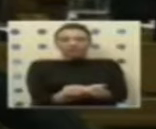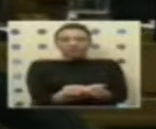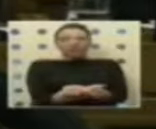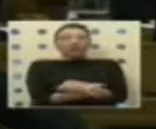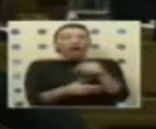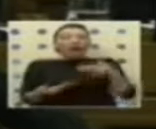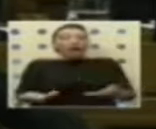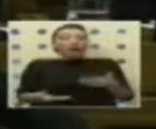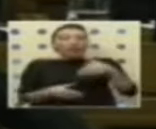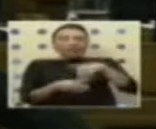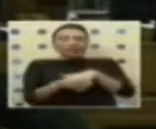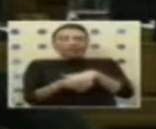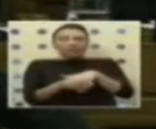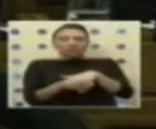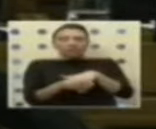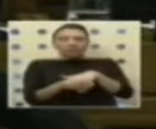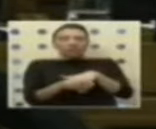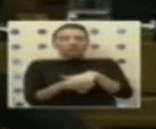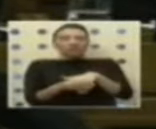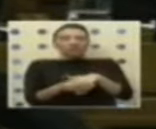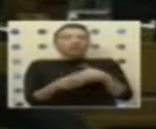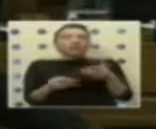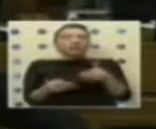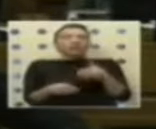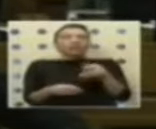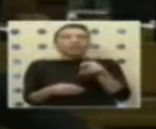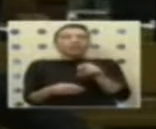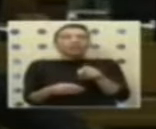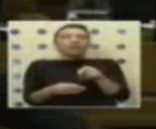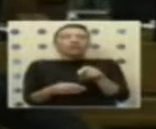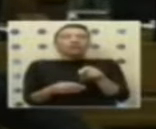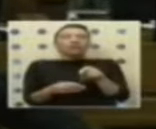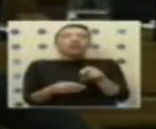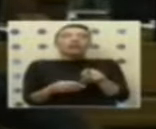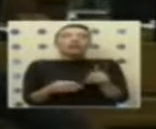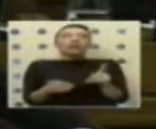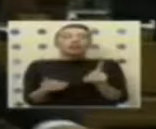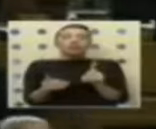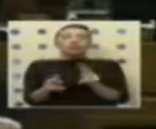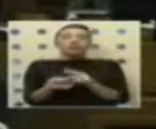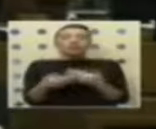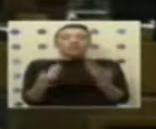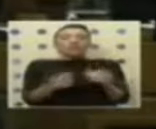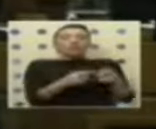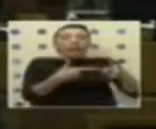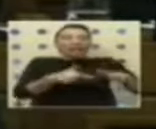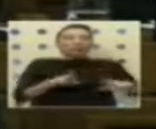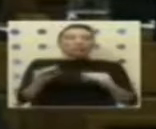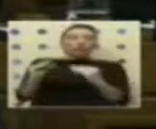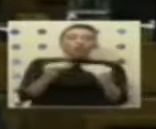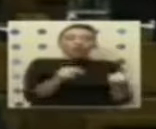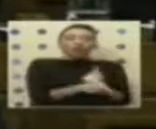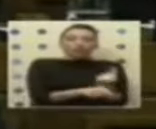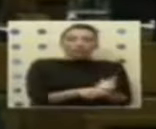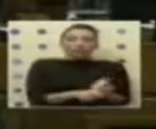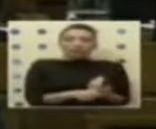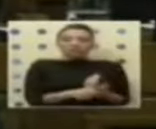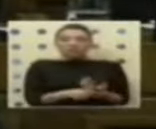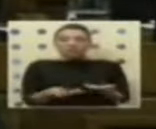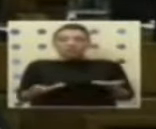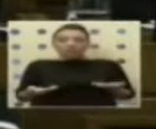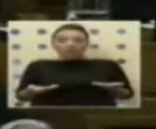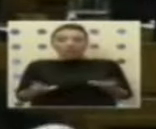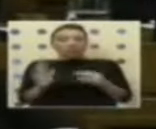ya de votar en general y mañana en particular, no cedieron esos espacios. Y por eso es que este es